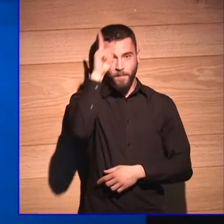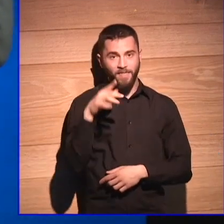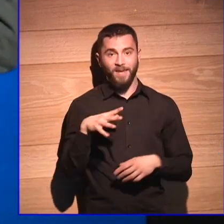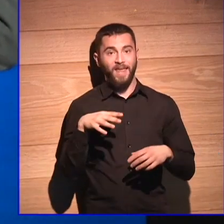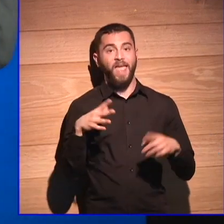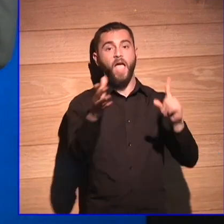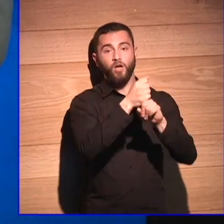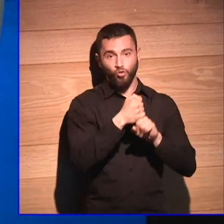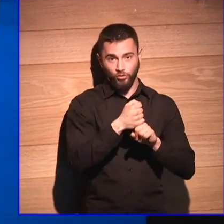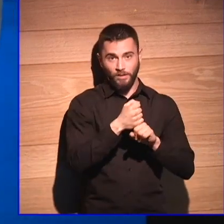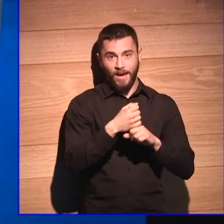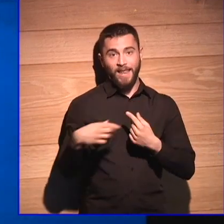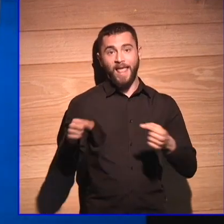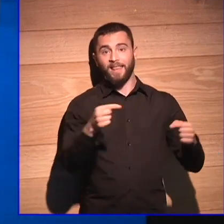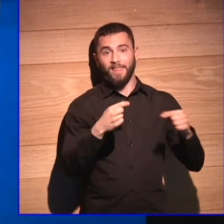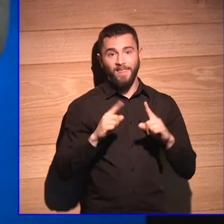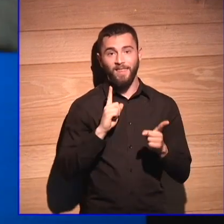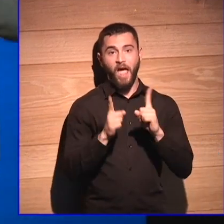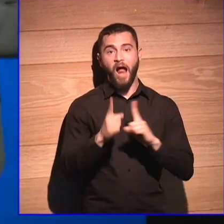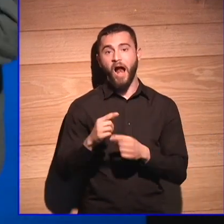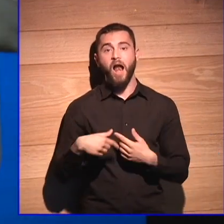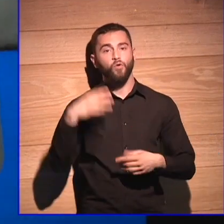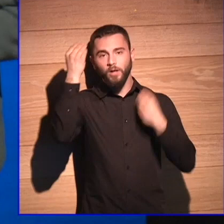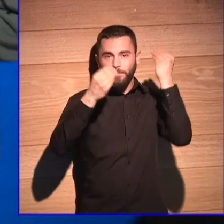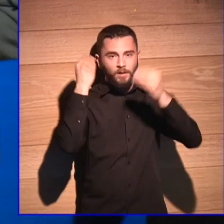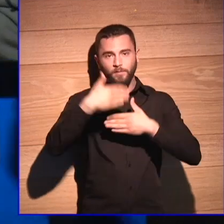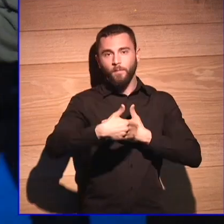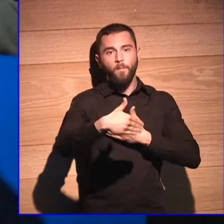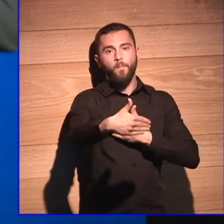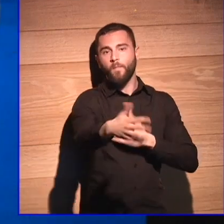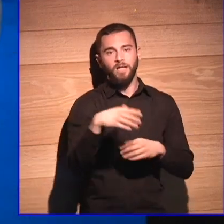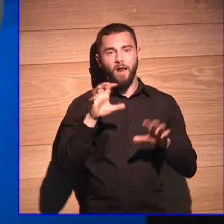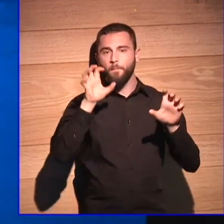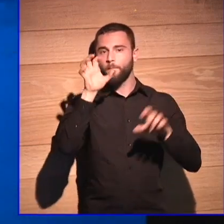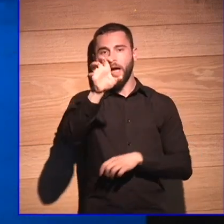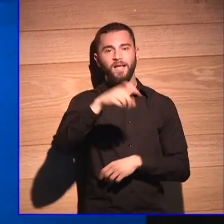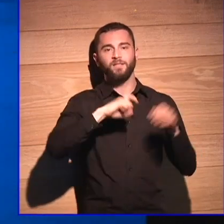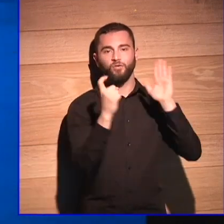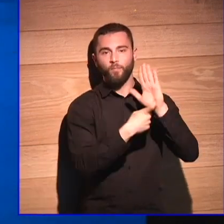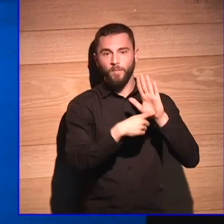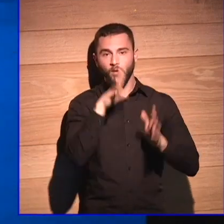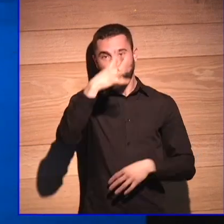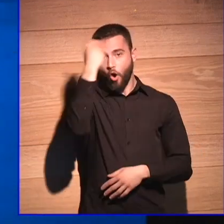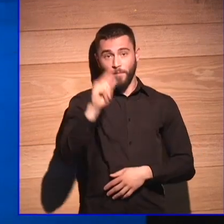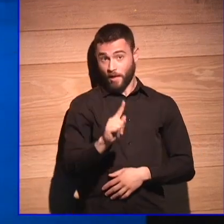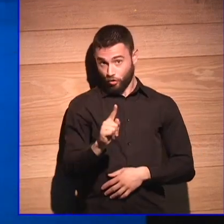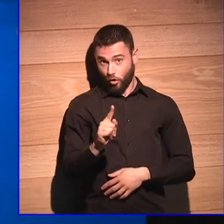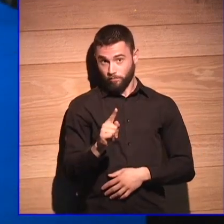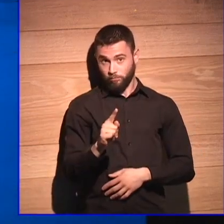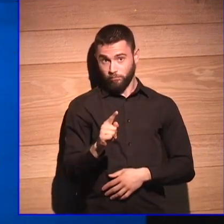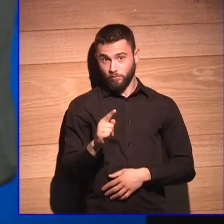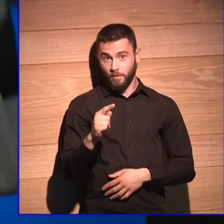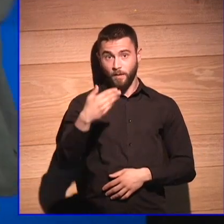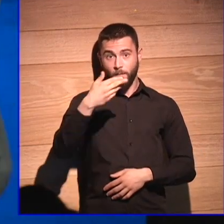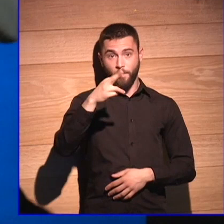que, digamos, el diálogo y se pueda ir extendiendo esta reflexión un poco a todo el país, porque no olvidemos que además lo hemos situado en la Brain